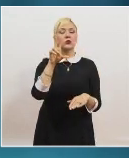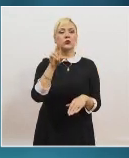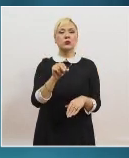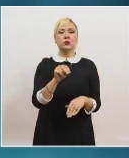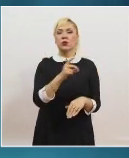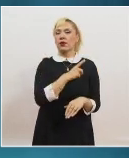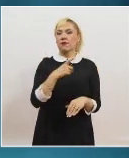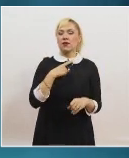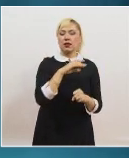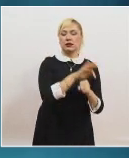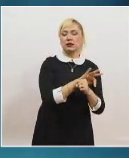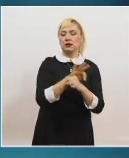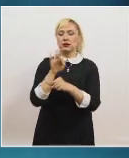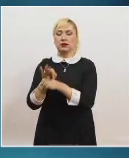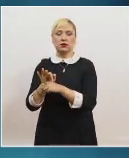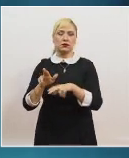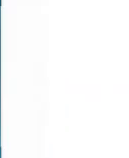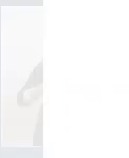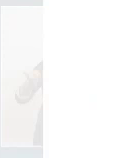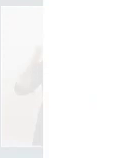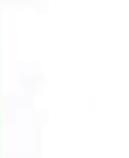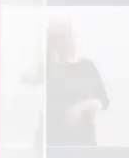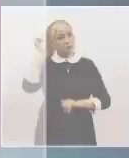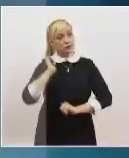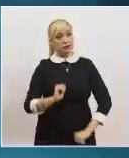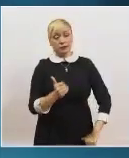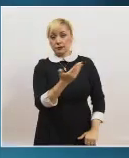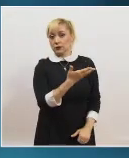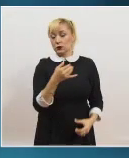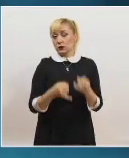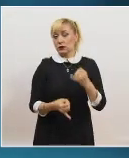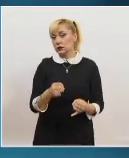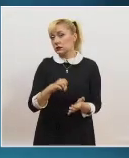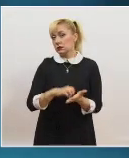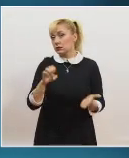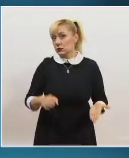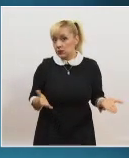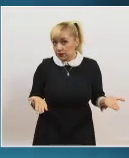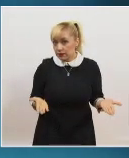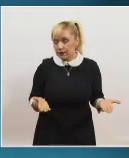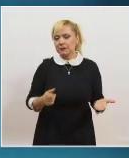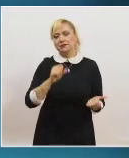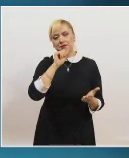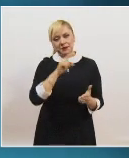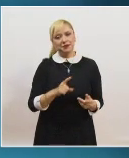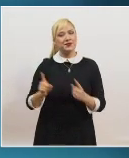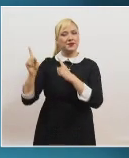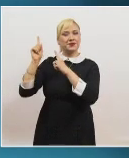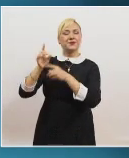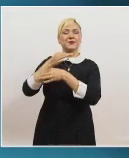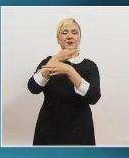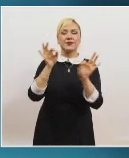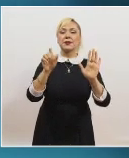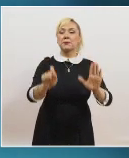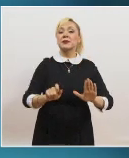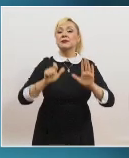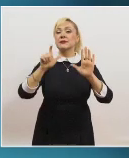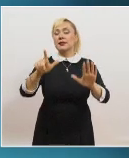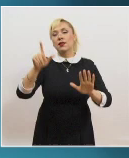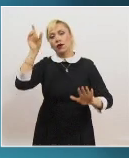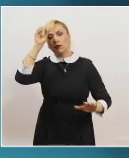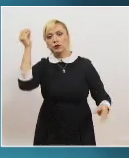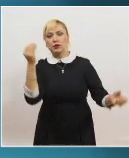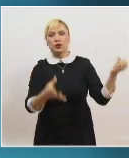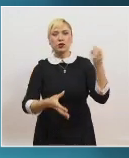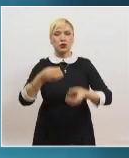del titular de un órgano jurisdiccional. En el Semanario Judicial también se publicaron 27 criterios de